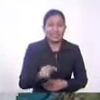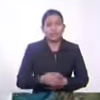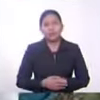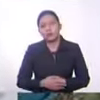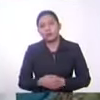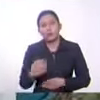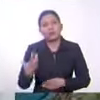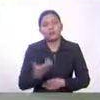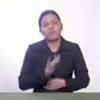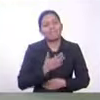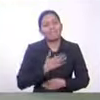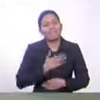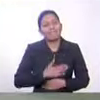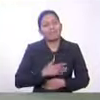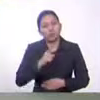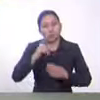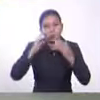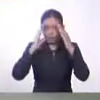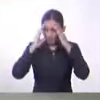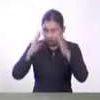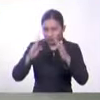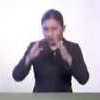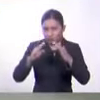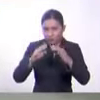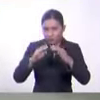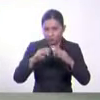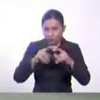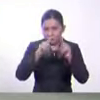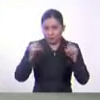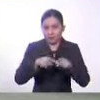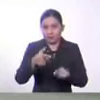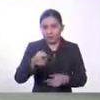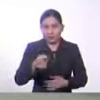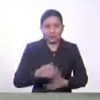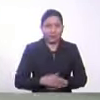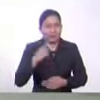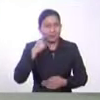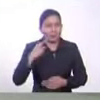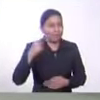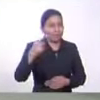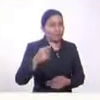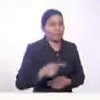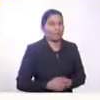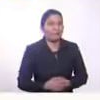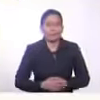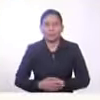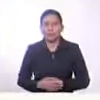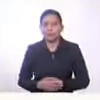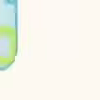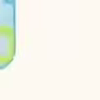les deseamos que sigan pendientes de las próximas teleclases. Será hasta la próxima. Adiós.